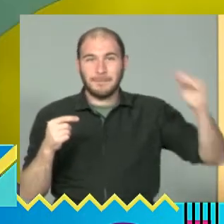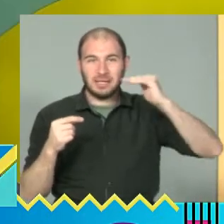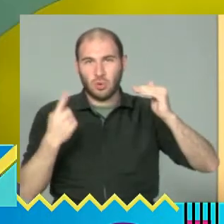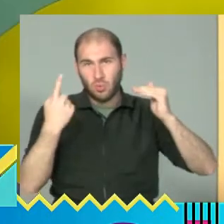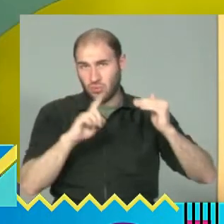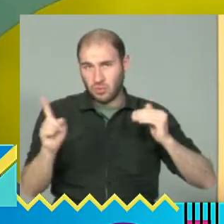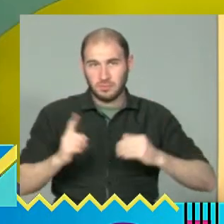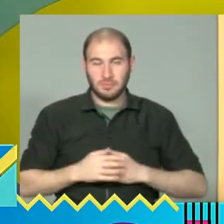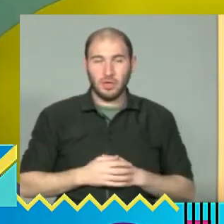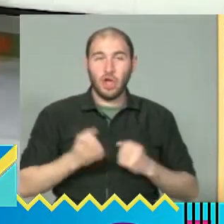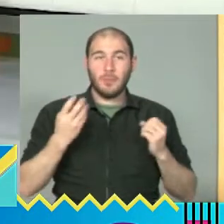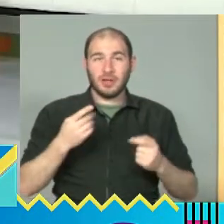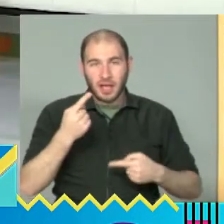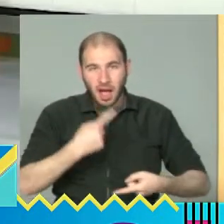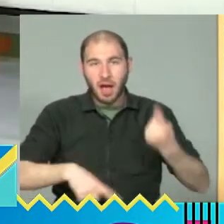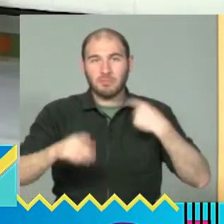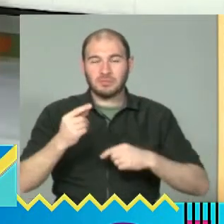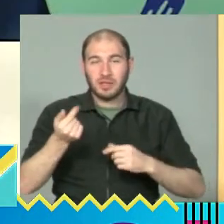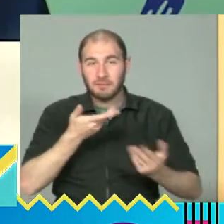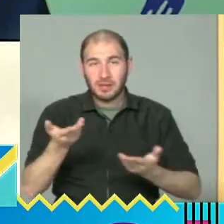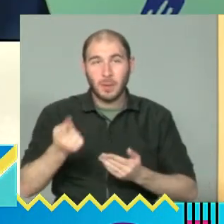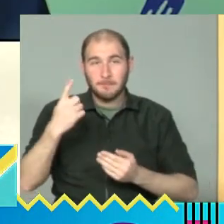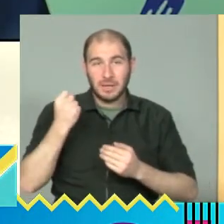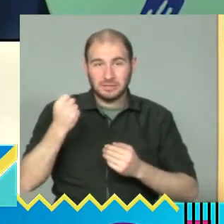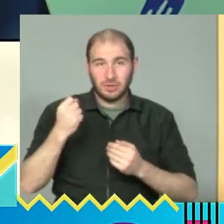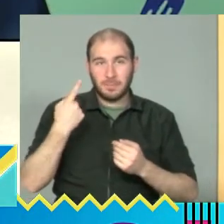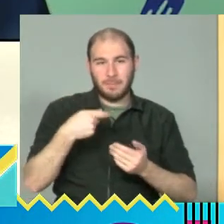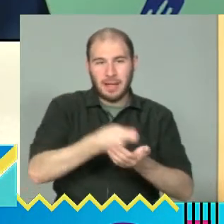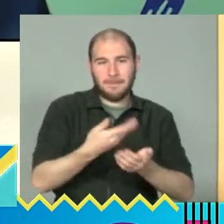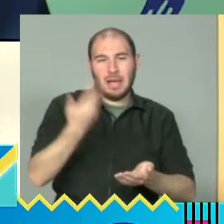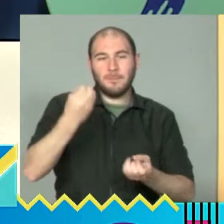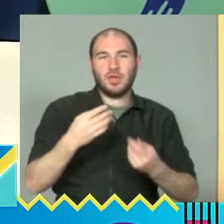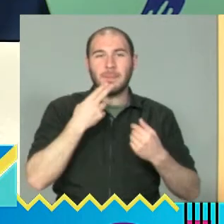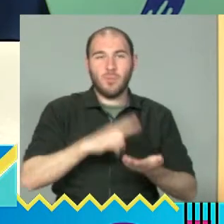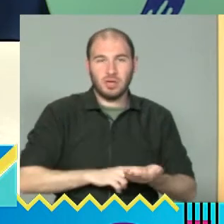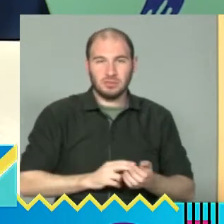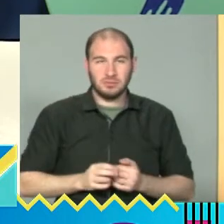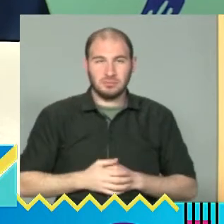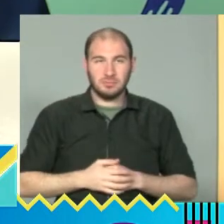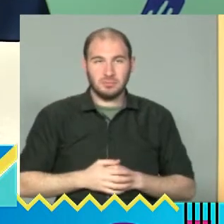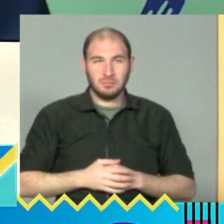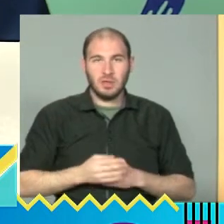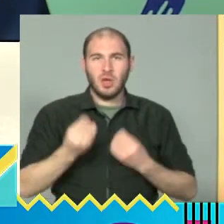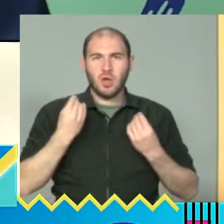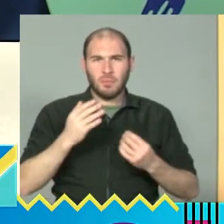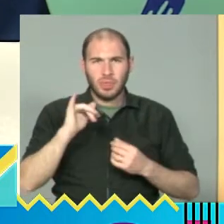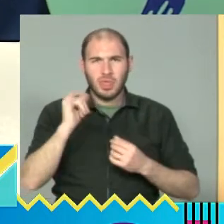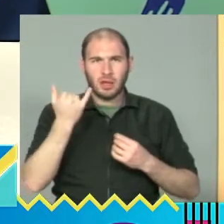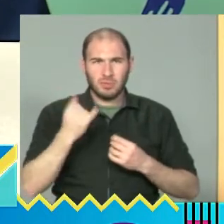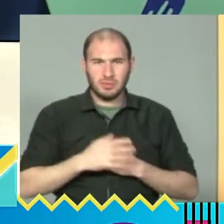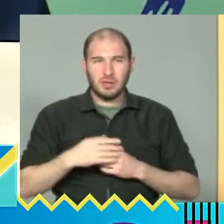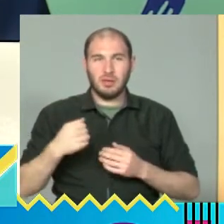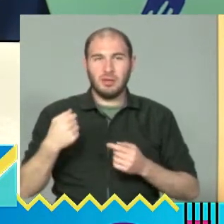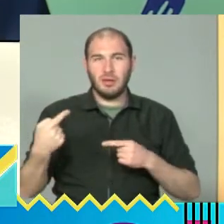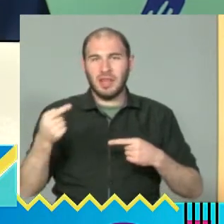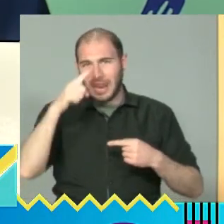1. Porque la recomposición tarifaria se lleva ese peso, pero vos pagás más por los impuestos. Y fíjate cómo eso se notó cuando se